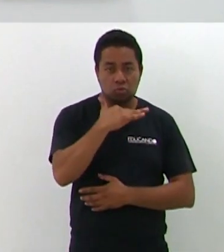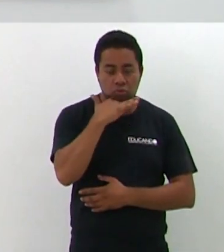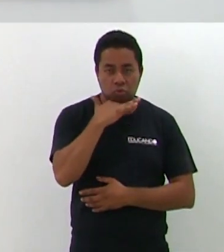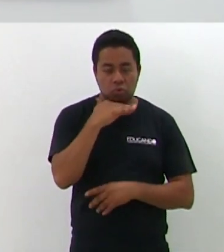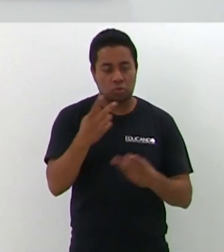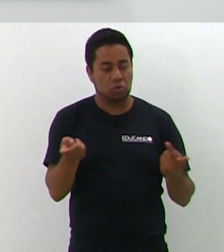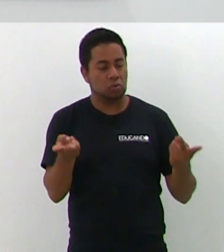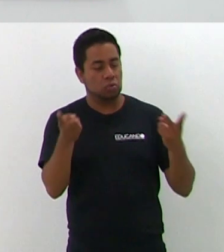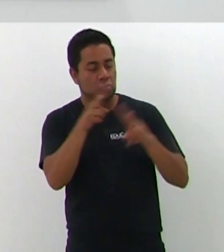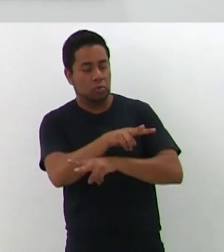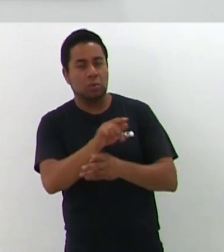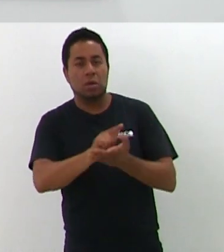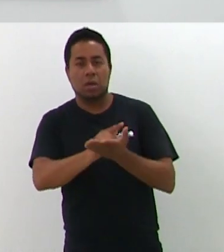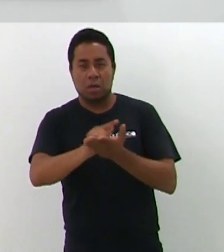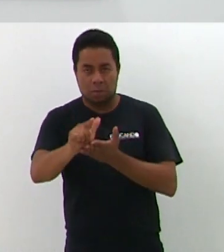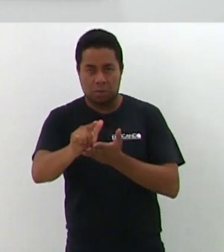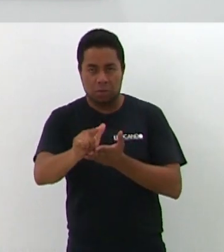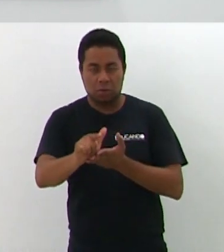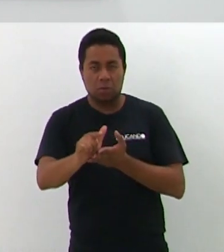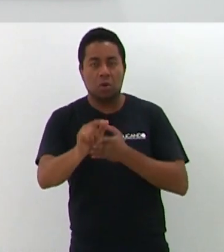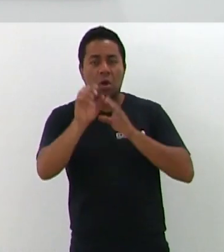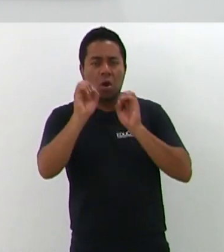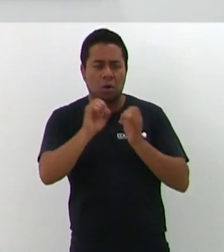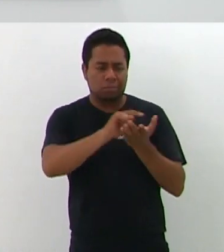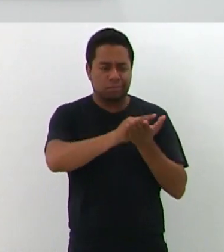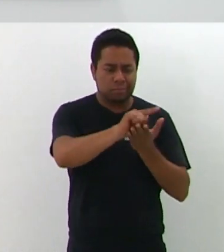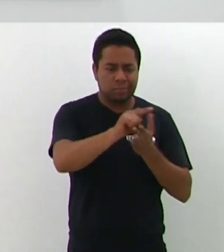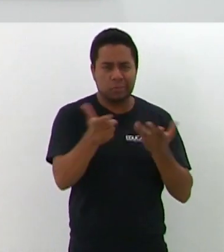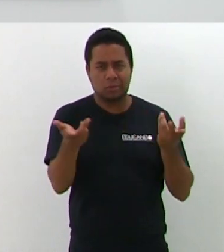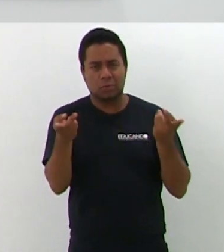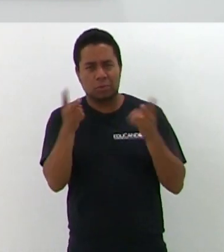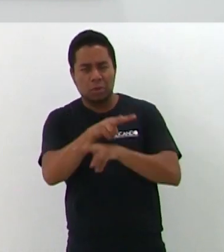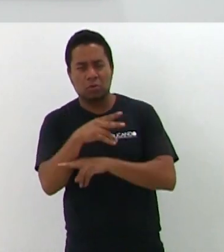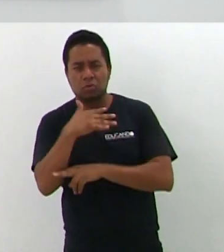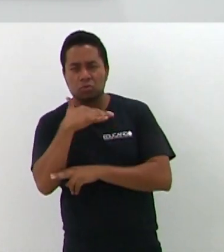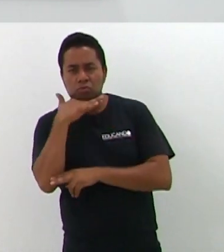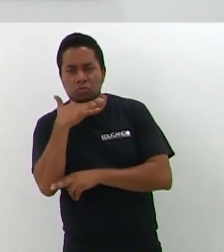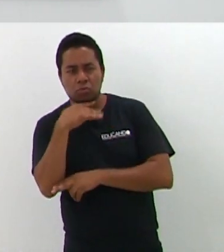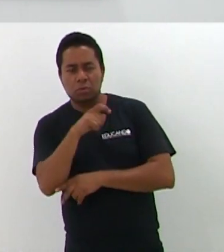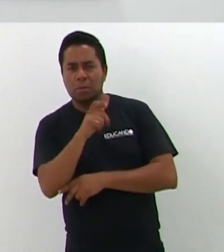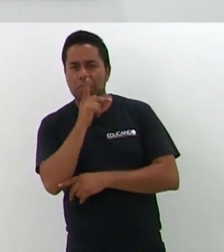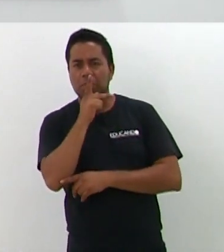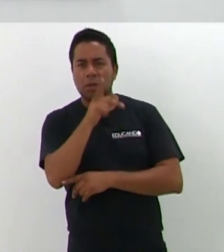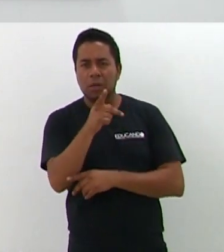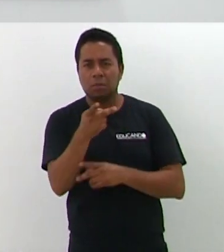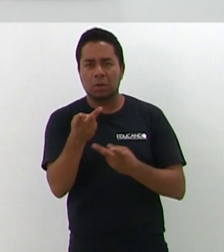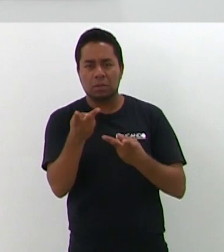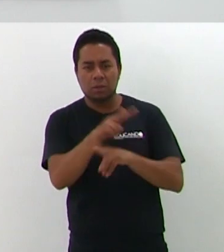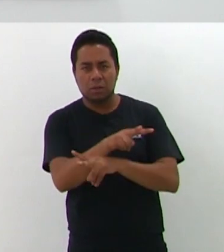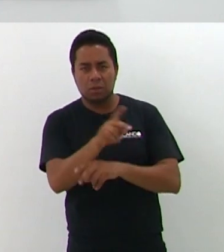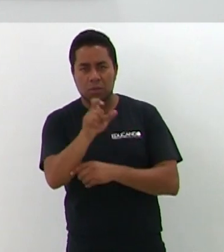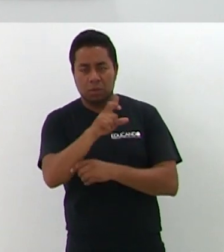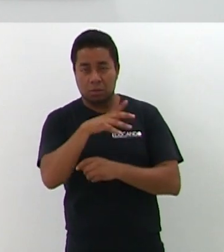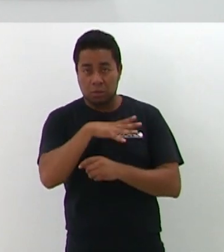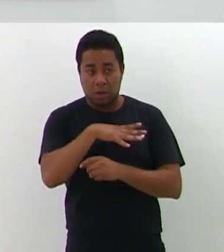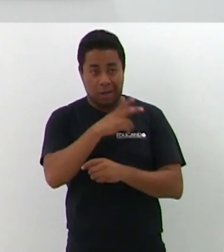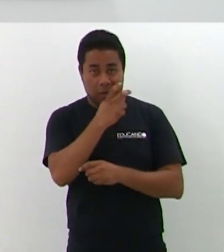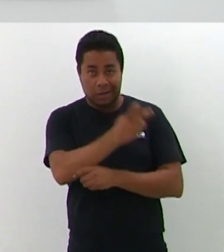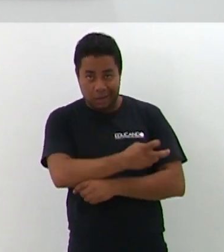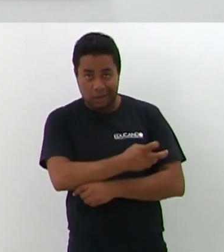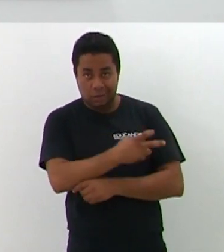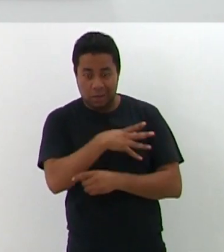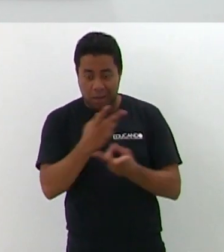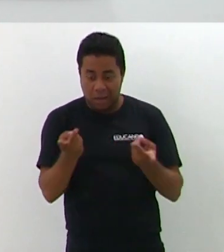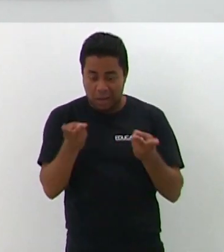Sucio es contrario a limpio y limpio es contrario a sucio. Son antónimos. Cuando hay esa relación contraria en